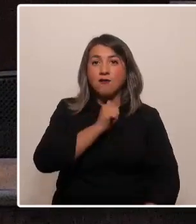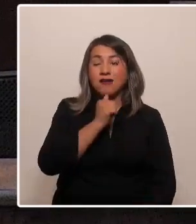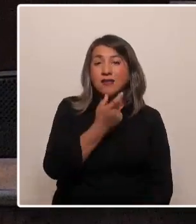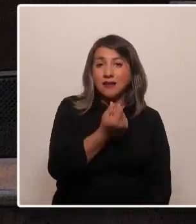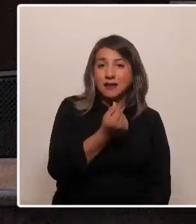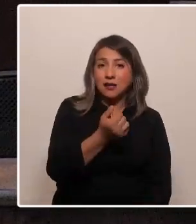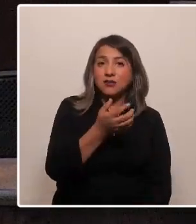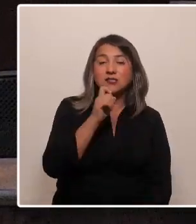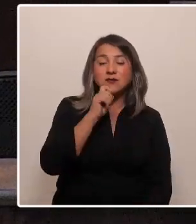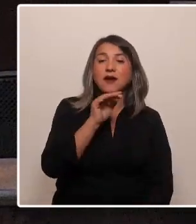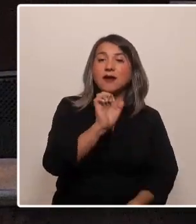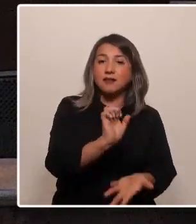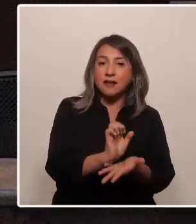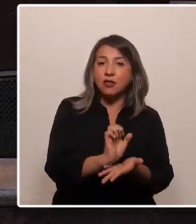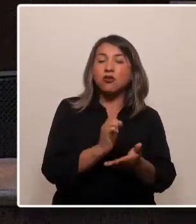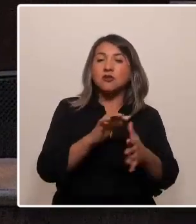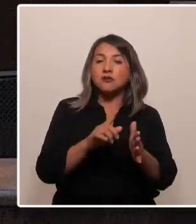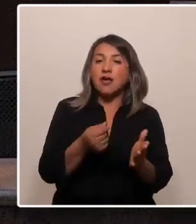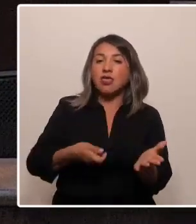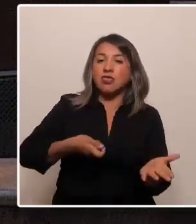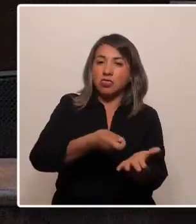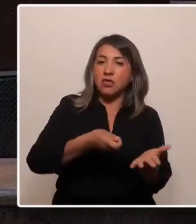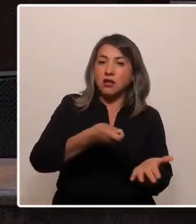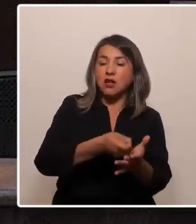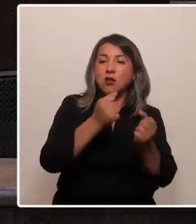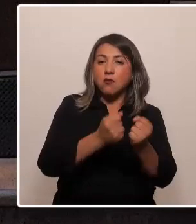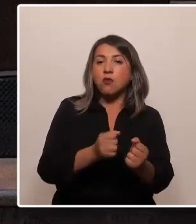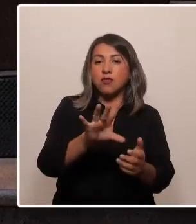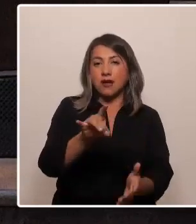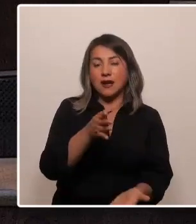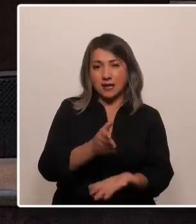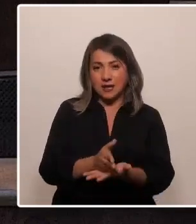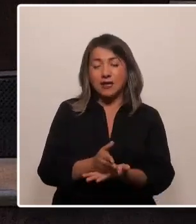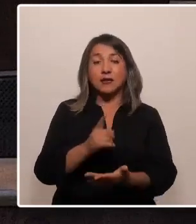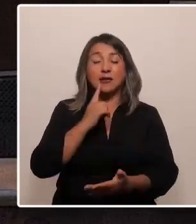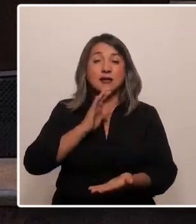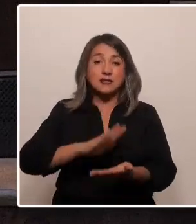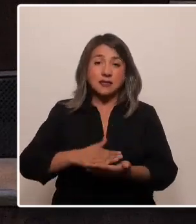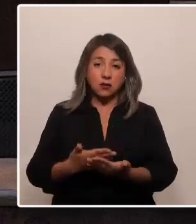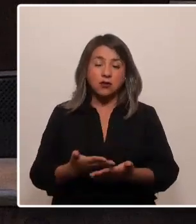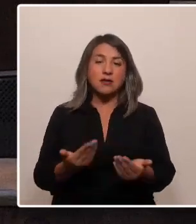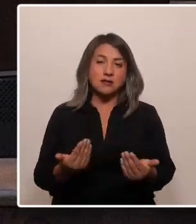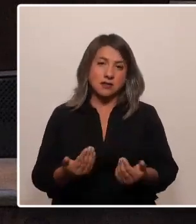que el Estado le ponga el dinero como corresponde para que pueda elegir y obtener la salud que merece.